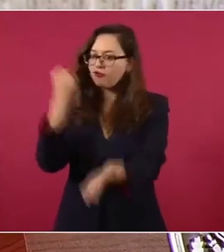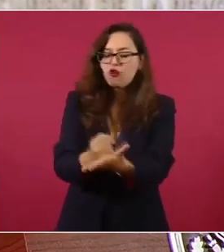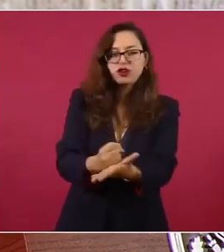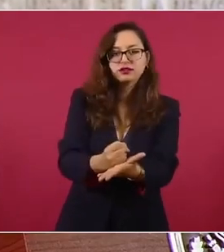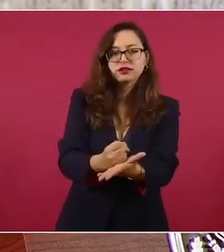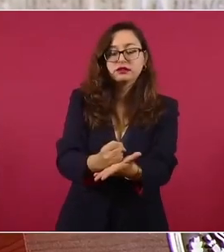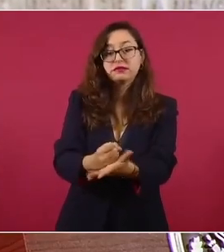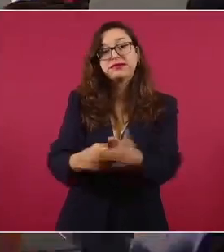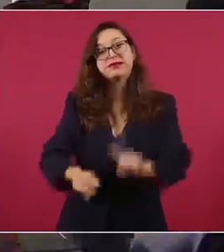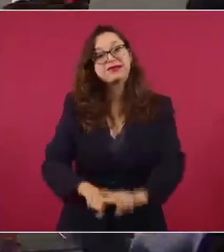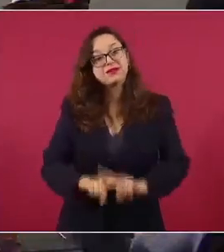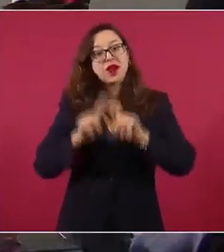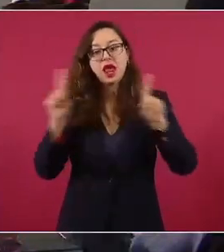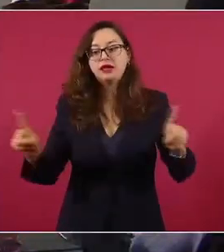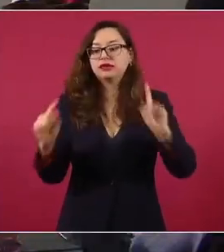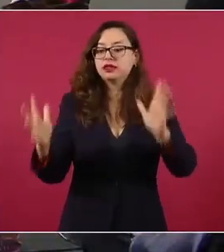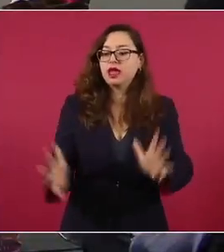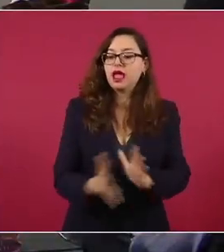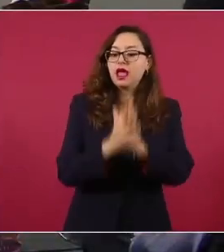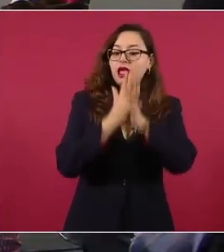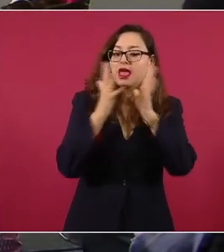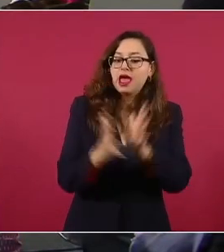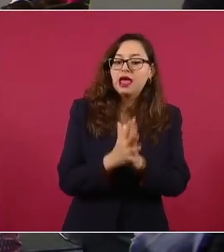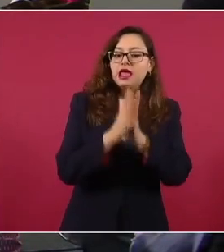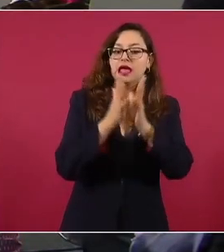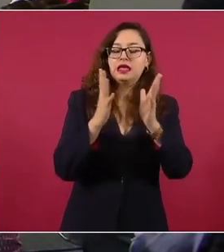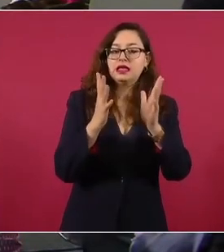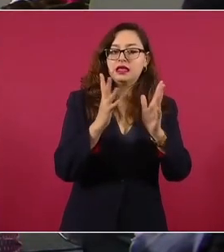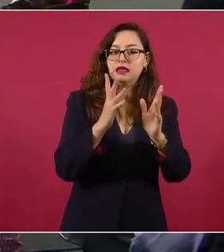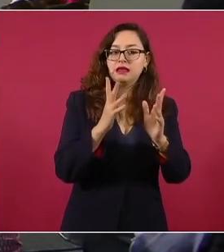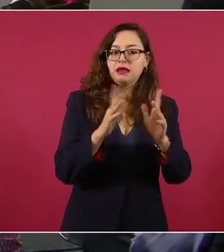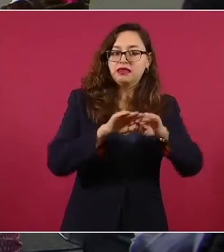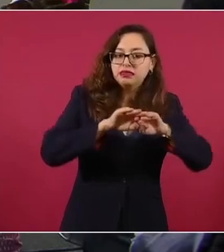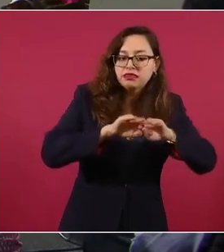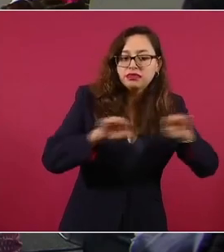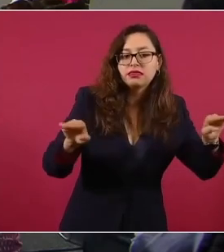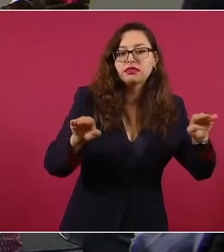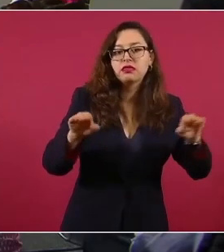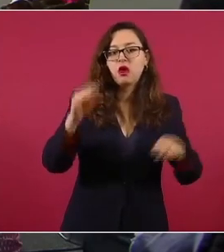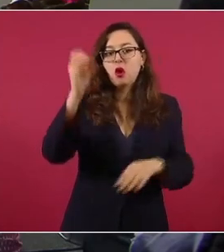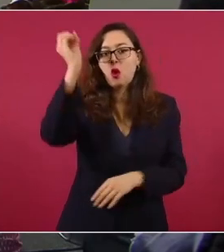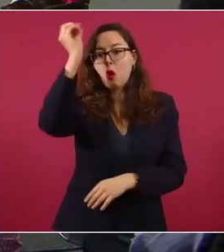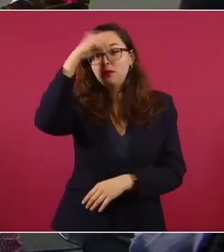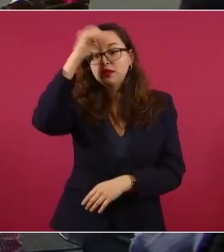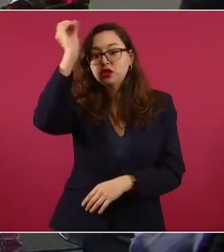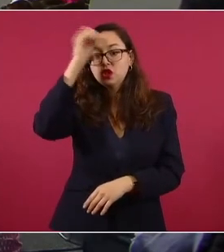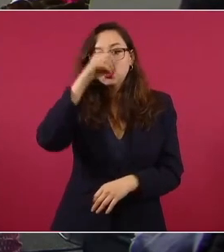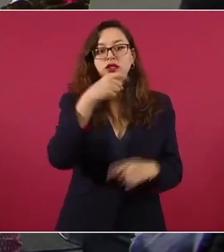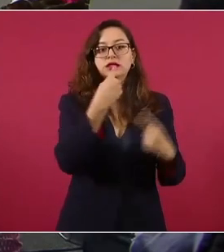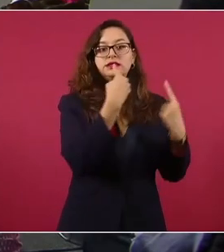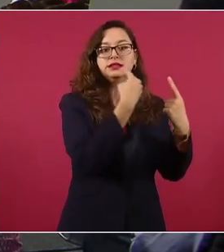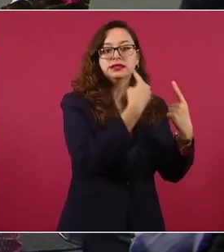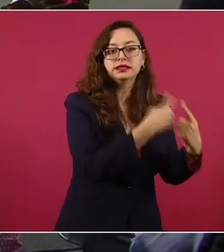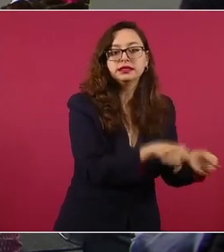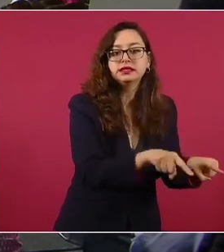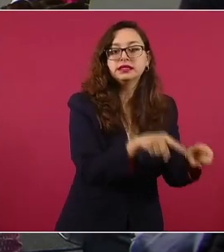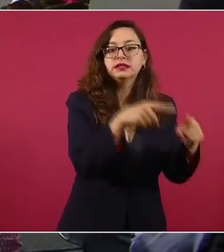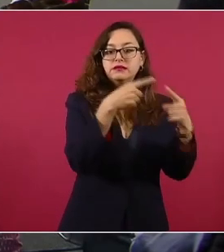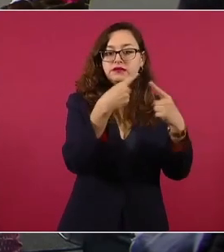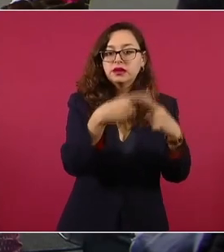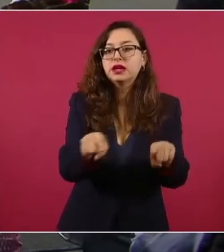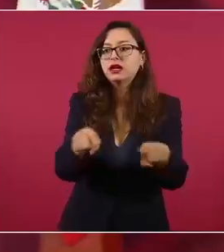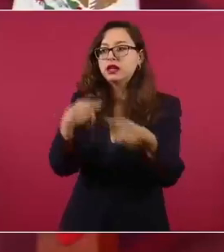democracia se tiene que garantizar el derecho a disentir. Si la quiero que la